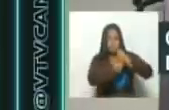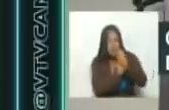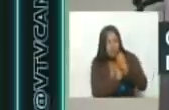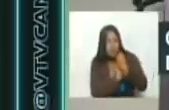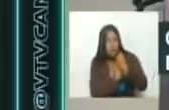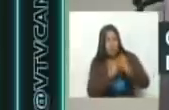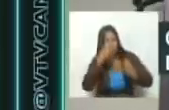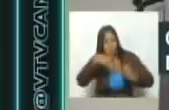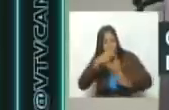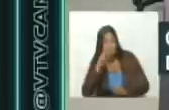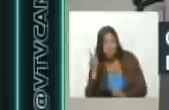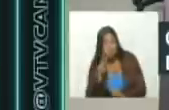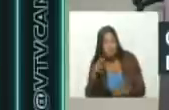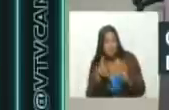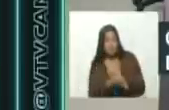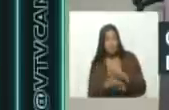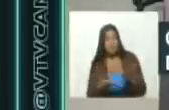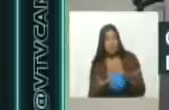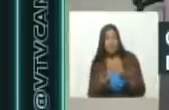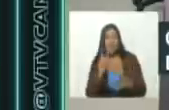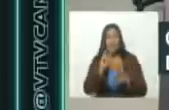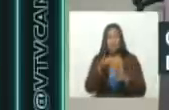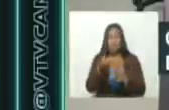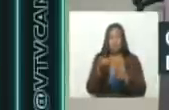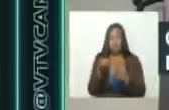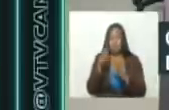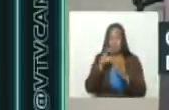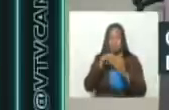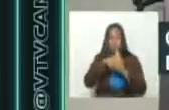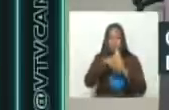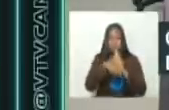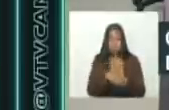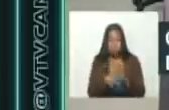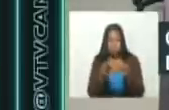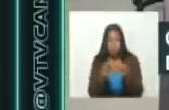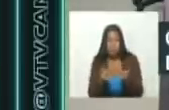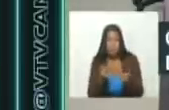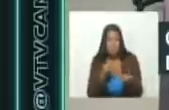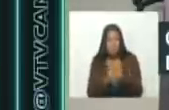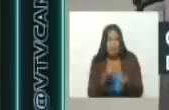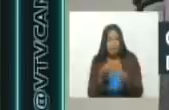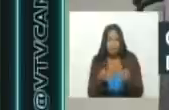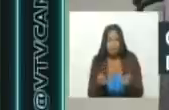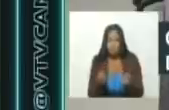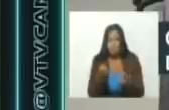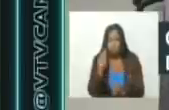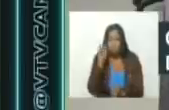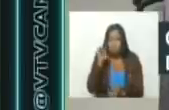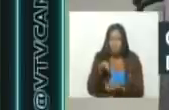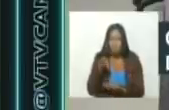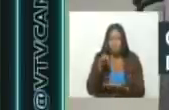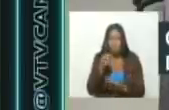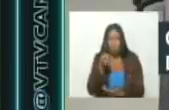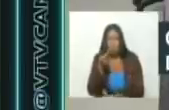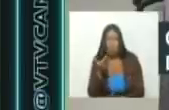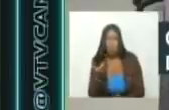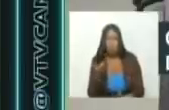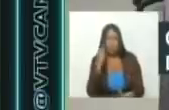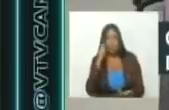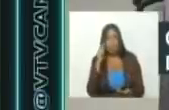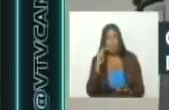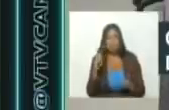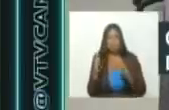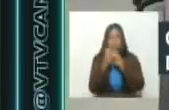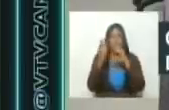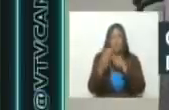pueblo venezolano a través de unos salarios que se desplomaban y no había posibilidad real de poder hacerle frente a esta